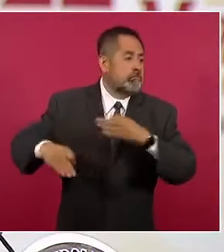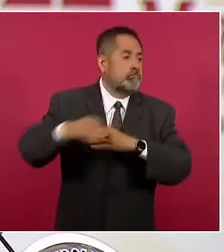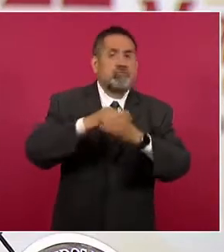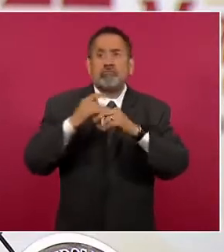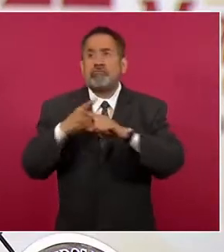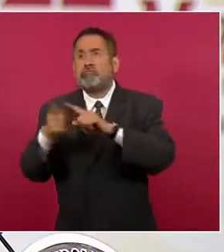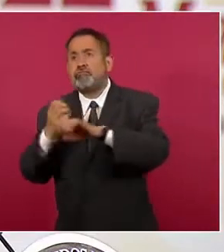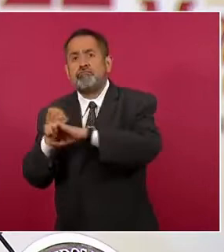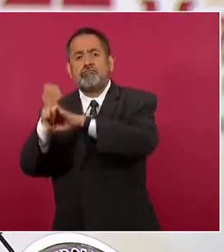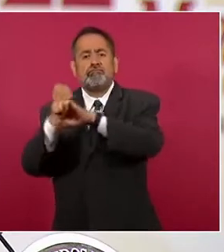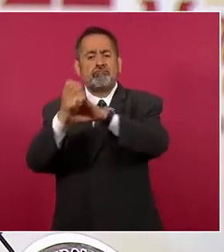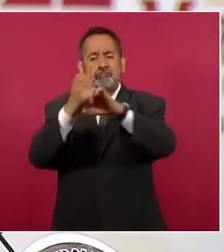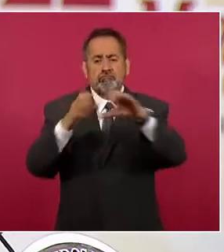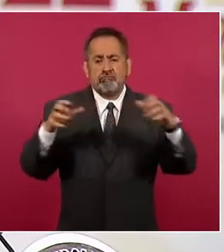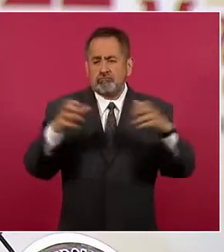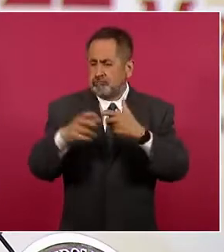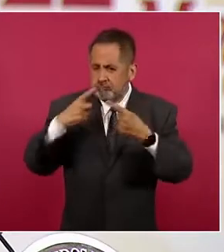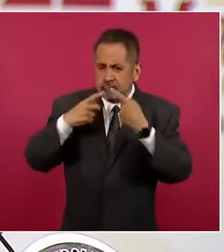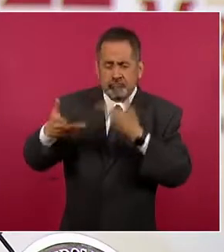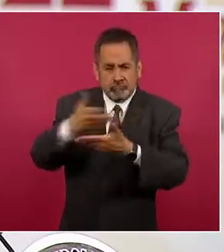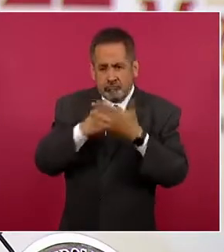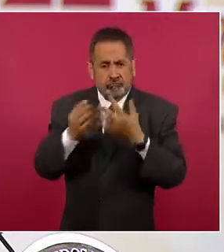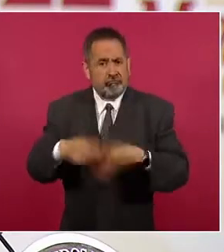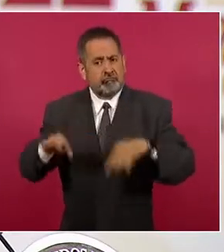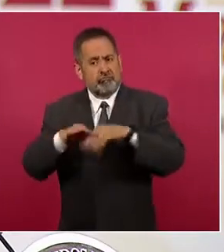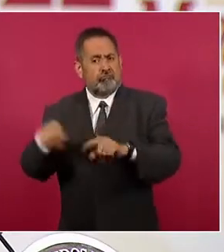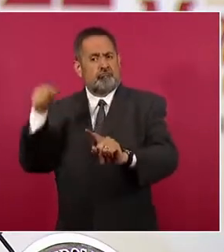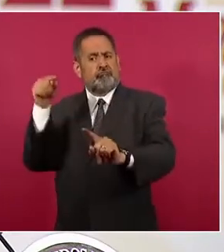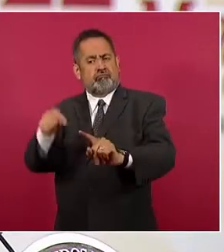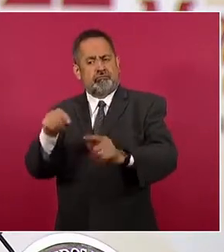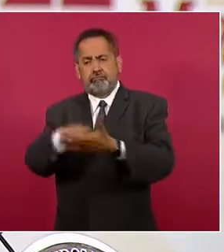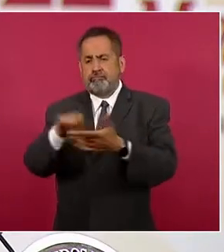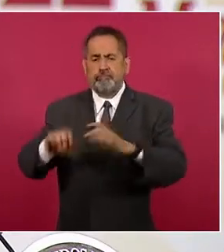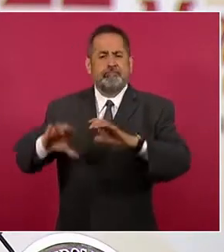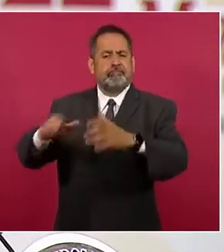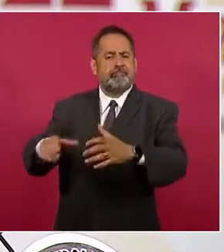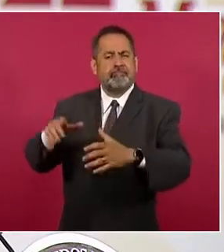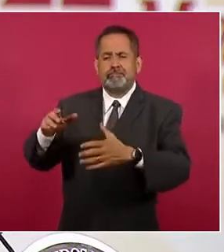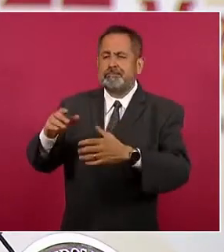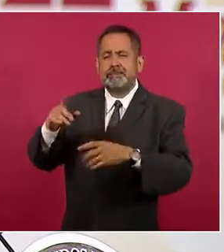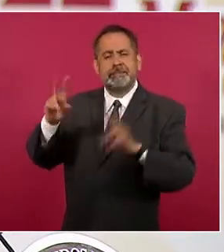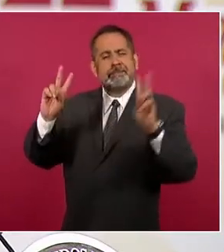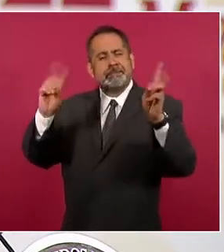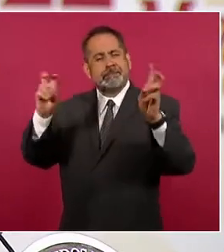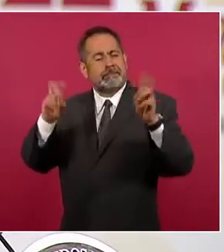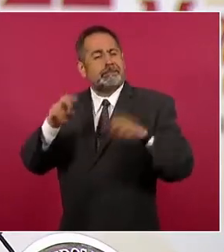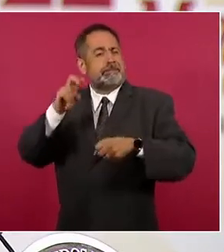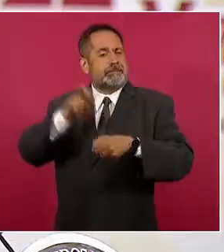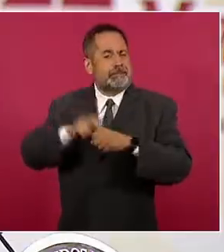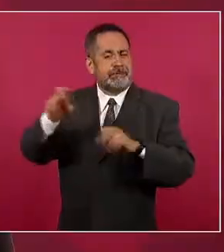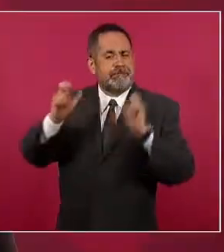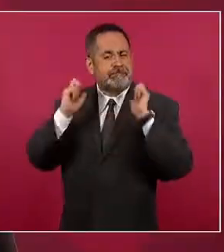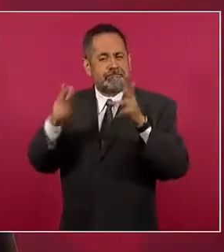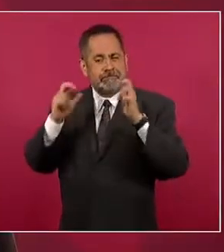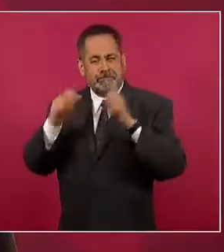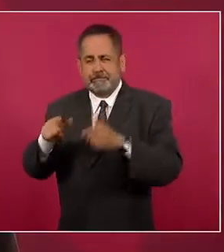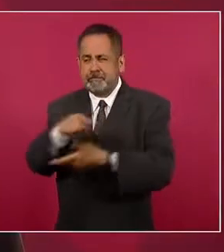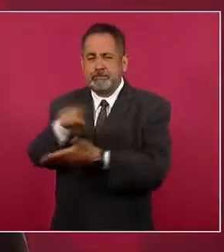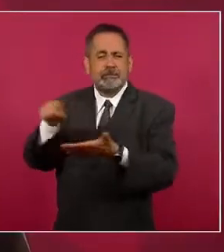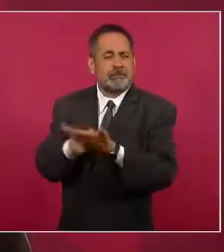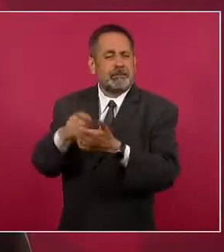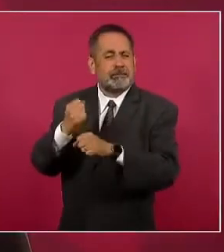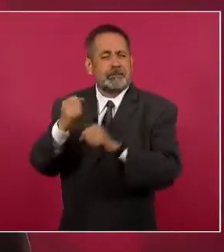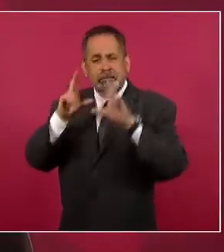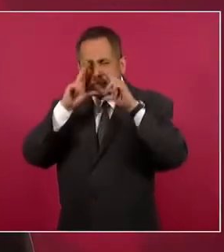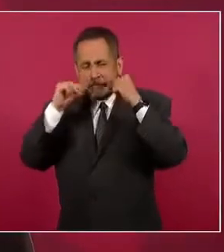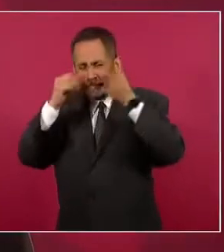estados del país y desarrollándose en lugares tan emblemáticos como en la comunidad zapatista de la realidad en Chiapas. Como imagen,